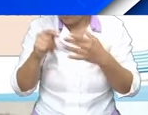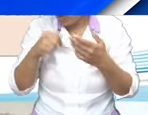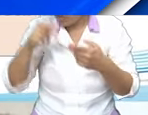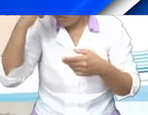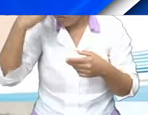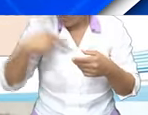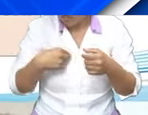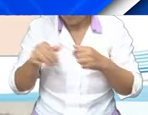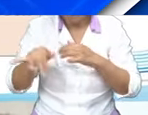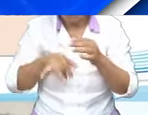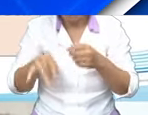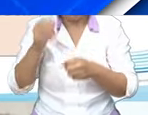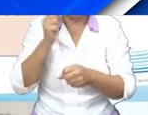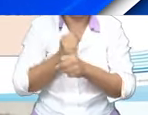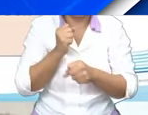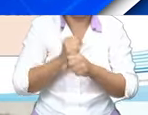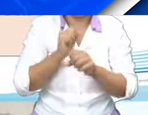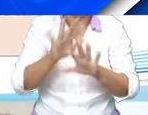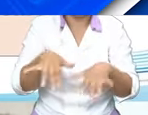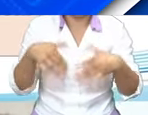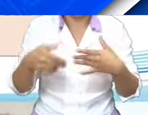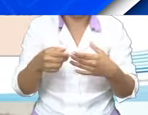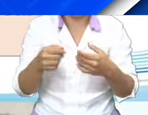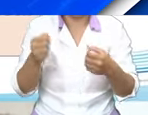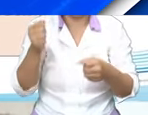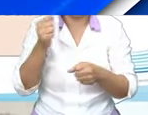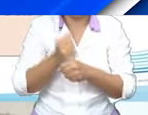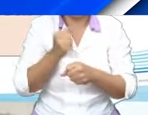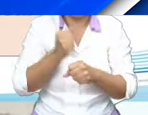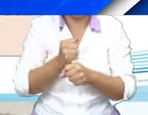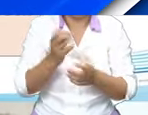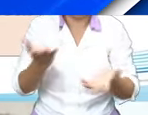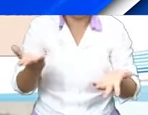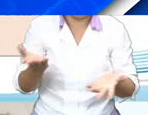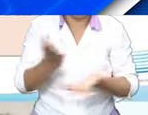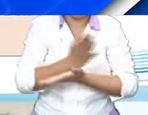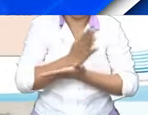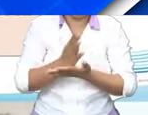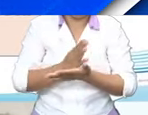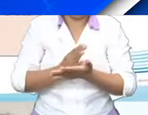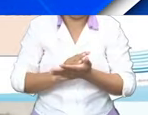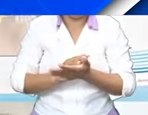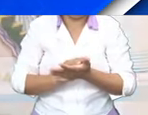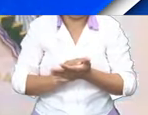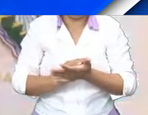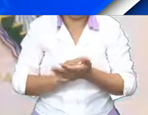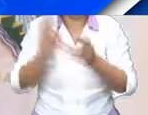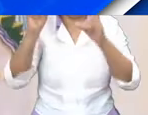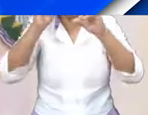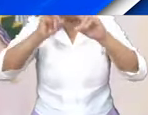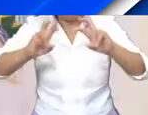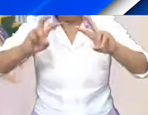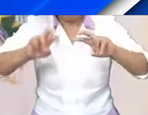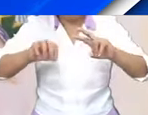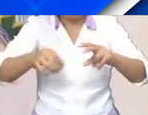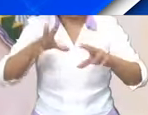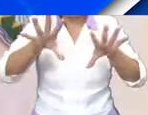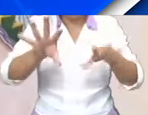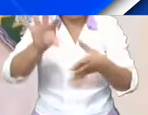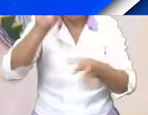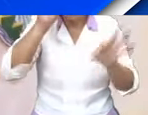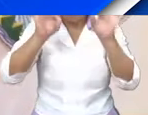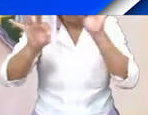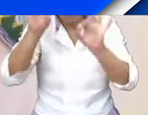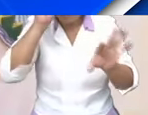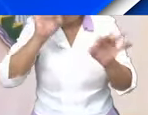y operativos según función pública en este diagnóstico se han obtenido